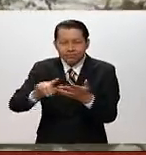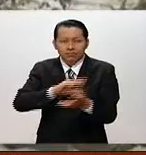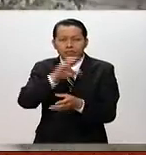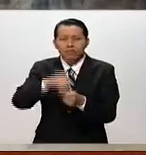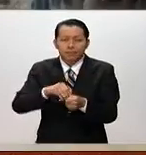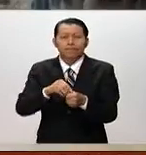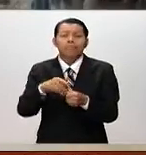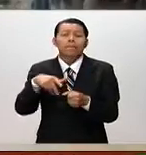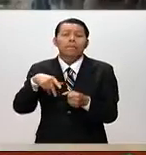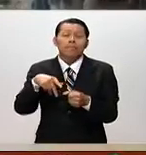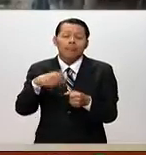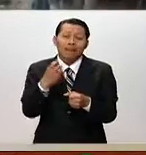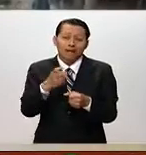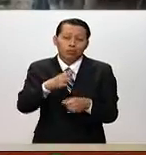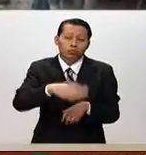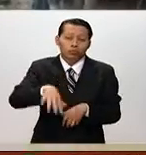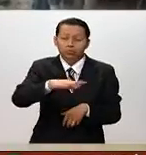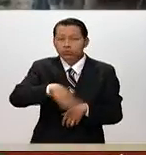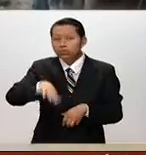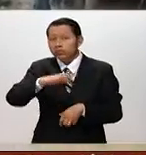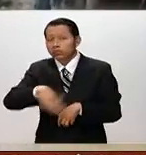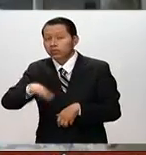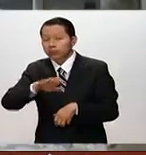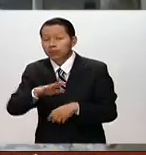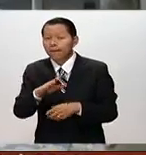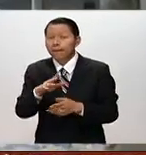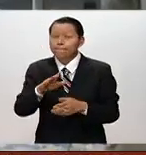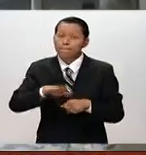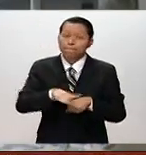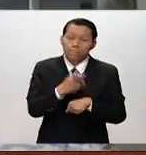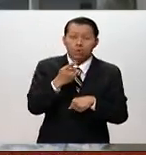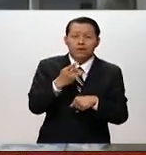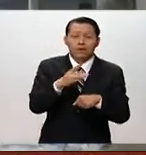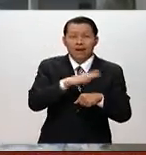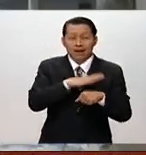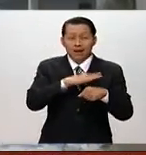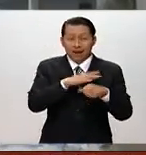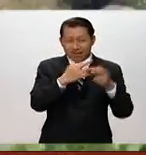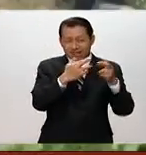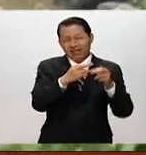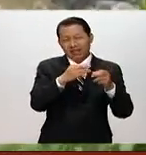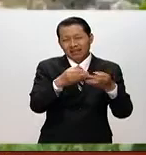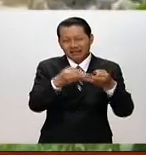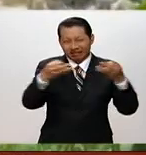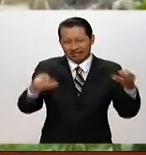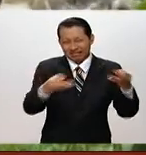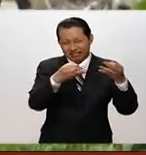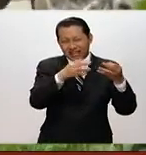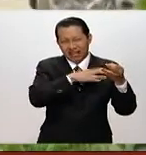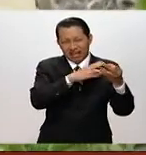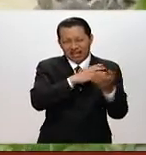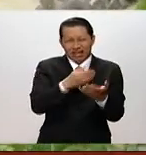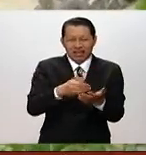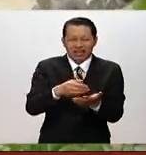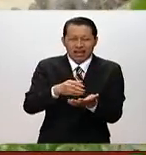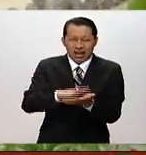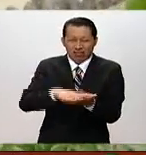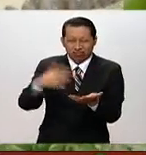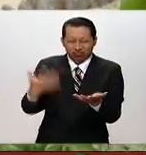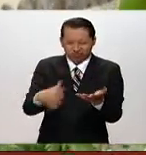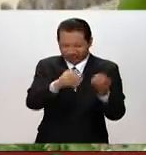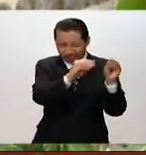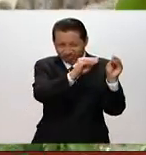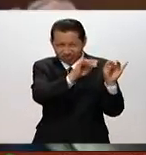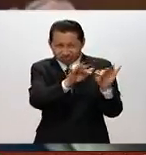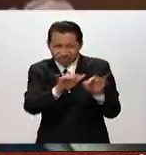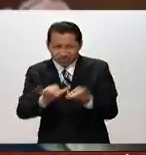dónde podrían ubicarse, porque el lodo pues finalmente se llevó a estas personas, así es que son